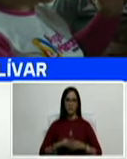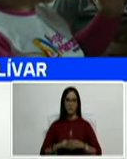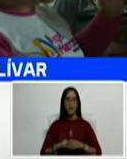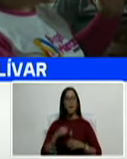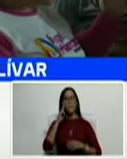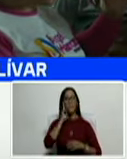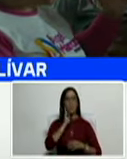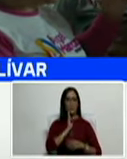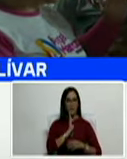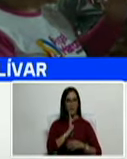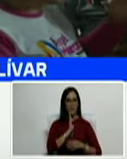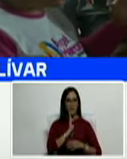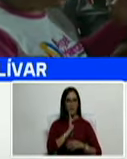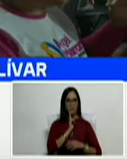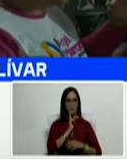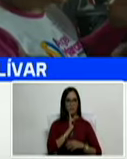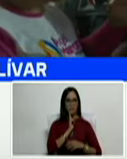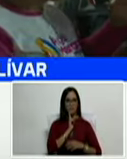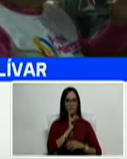bolivariano,